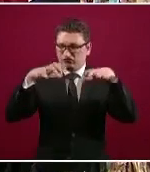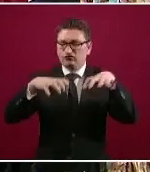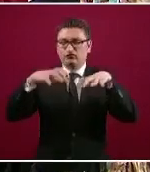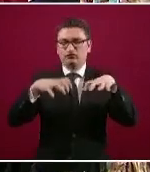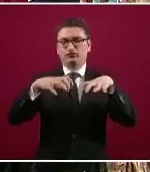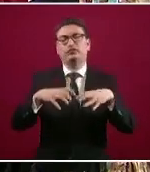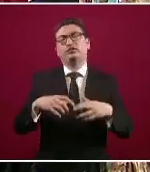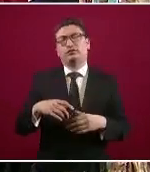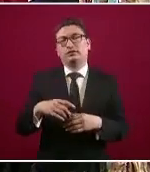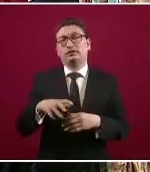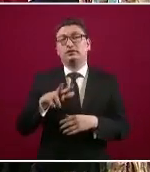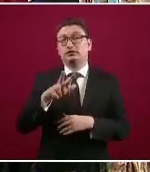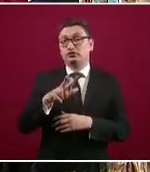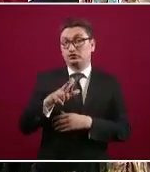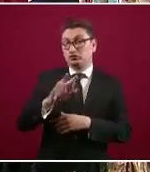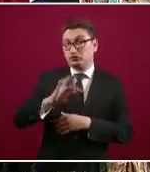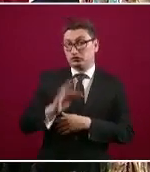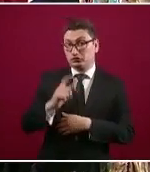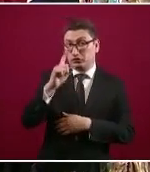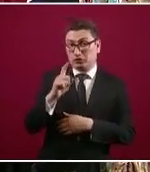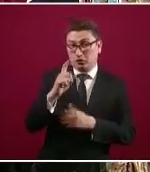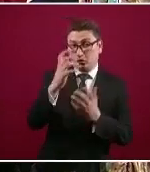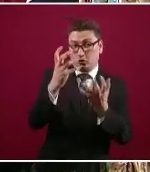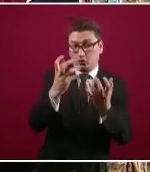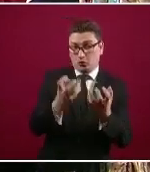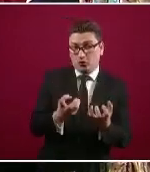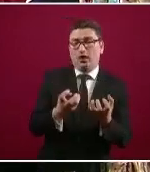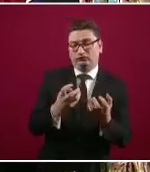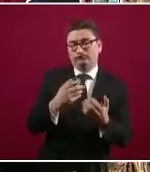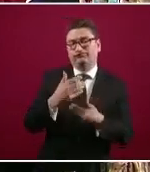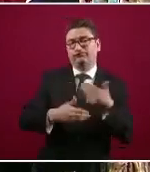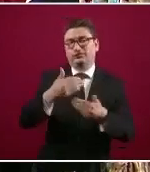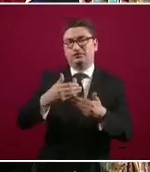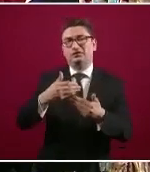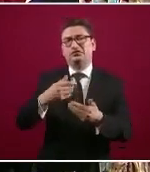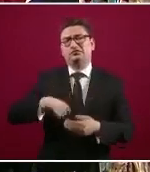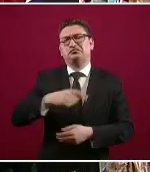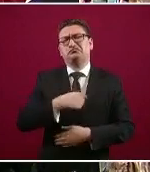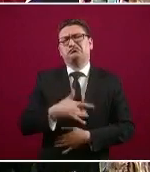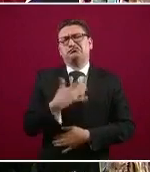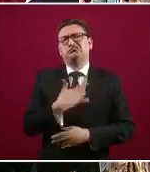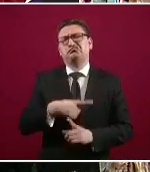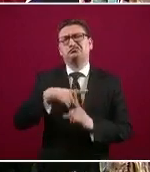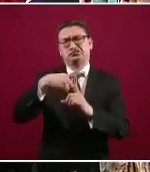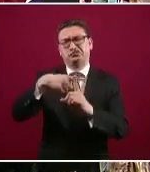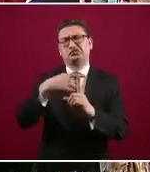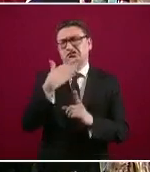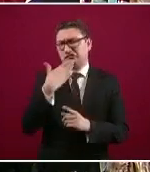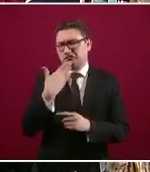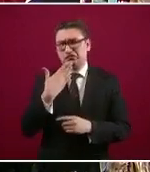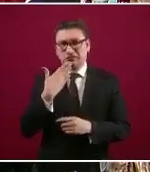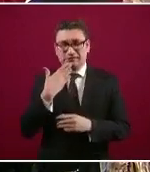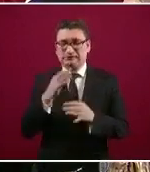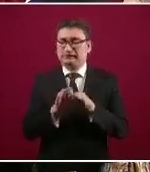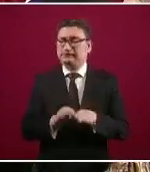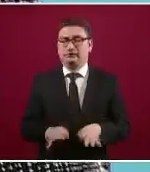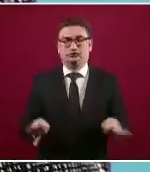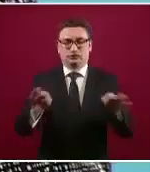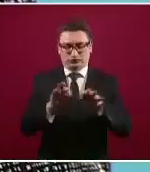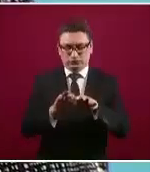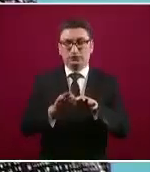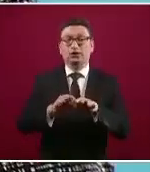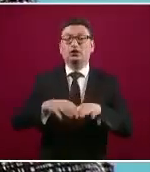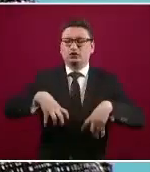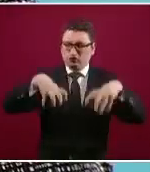del 18% que tenemos. Entonces, las expectativas son positivas, esto es muy importante, sí hay problemas